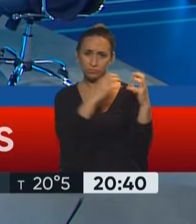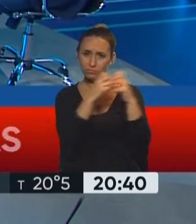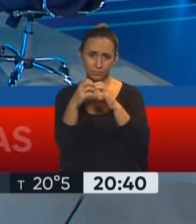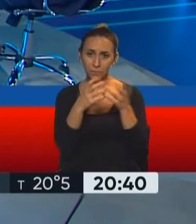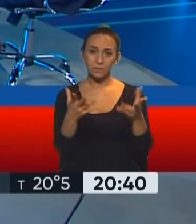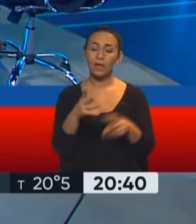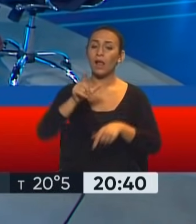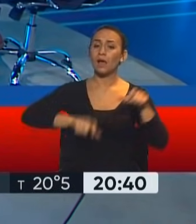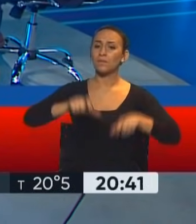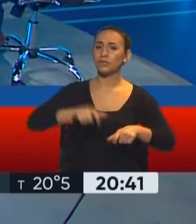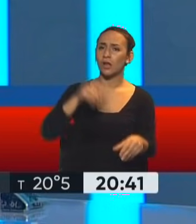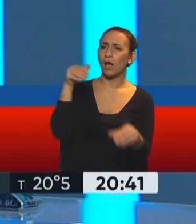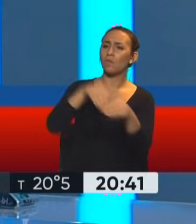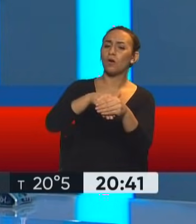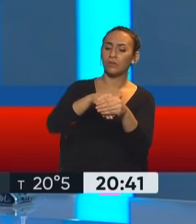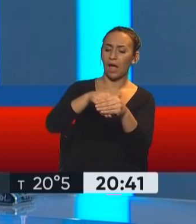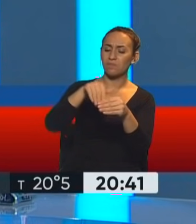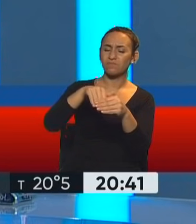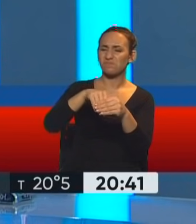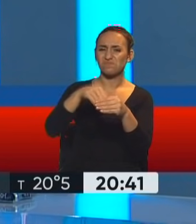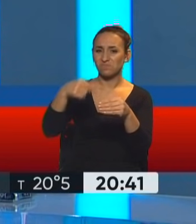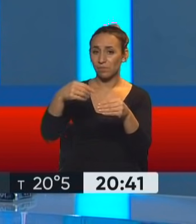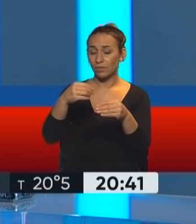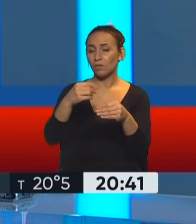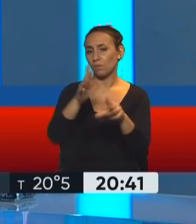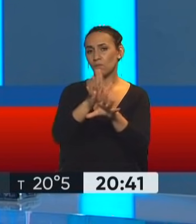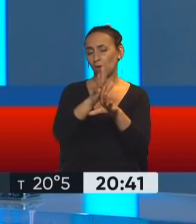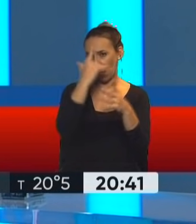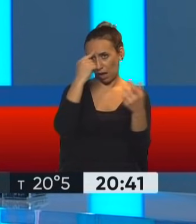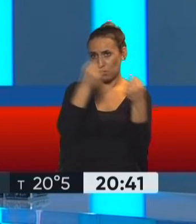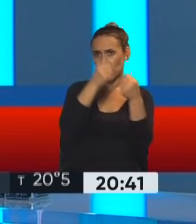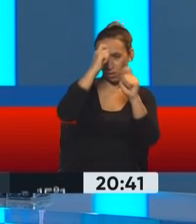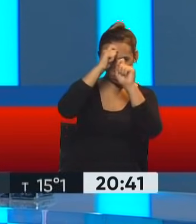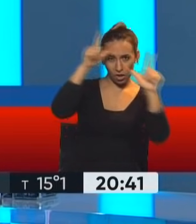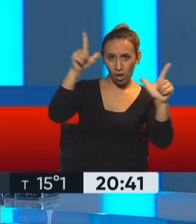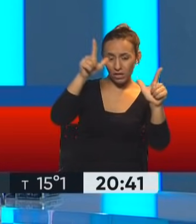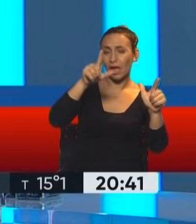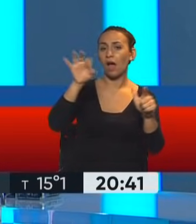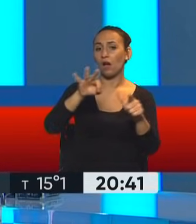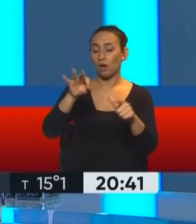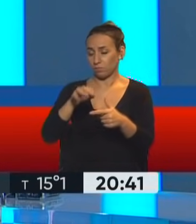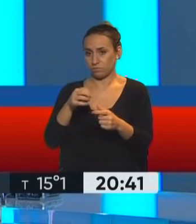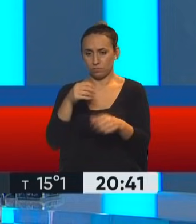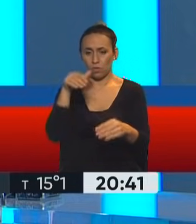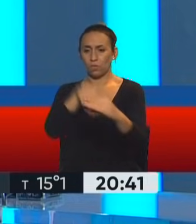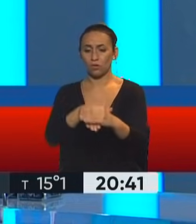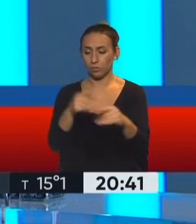una cuestión ideológica, si la gente vota por su situación personal inmediata, su